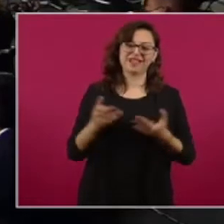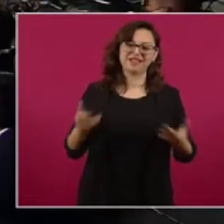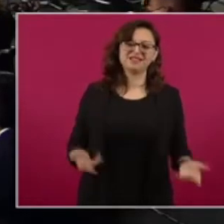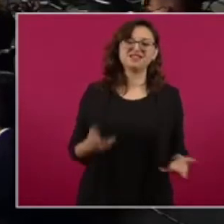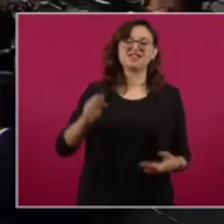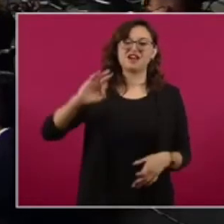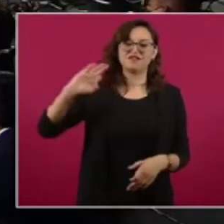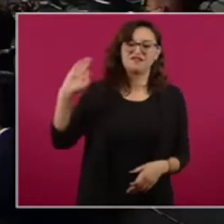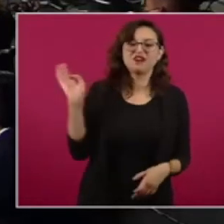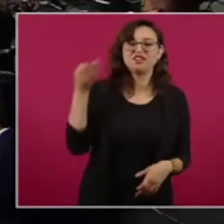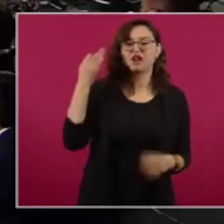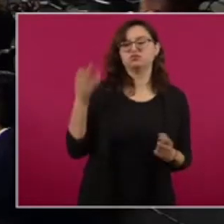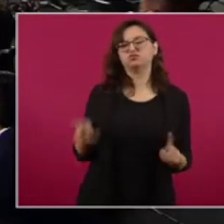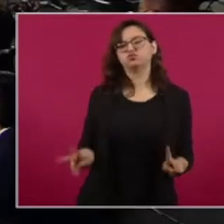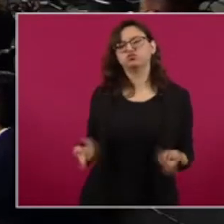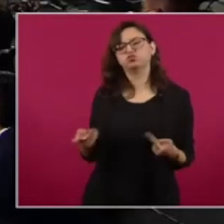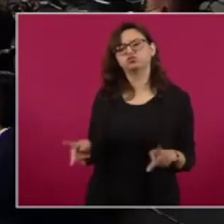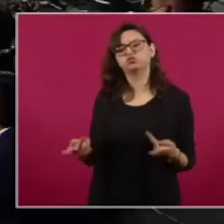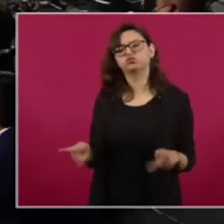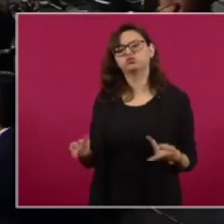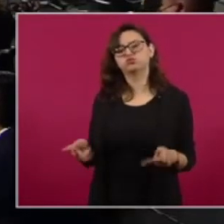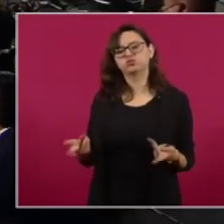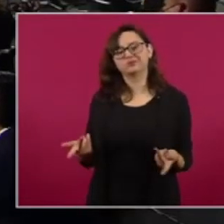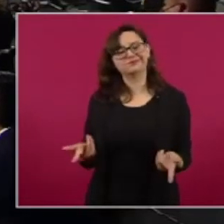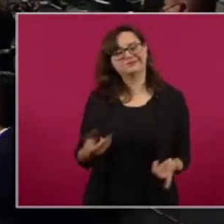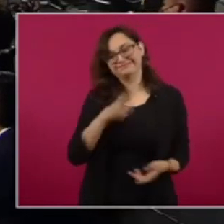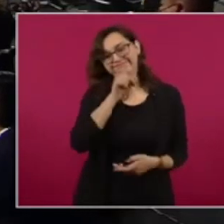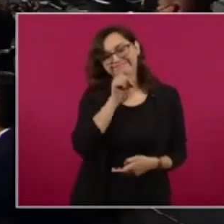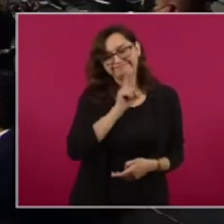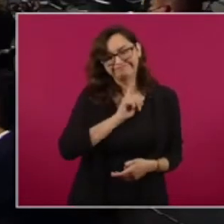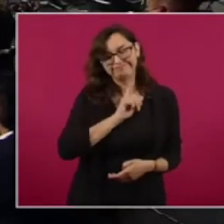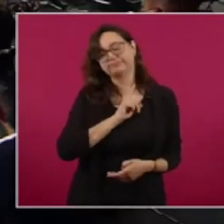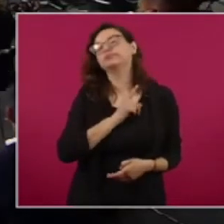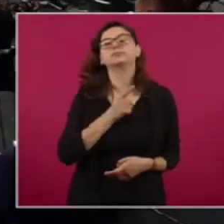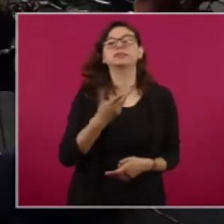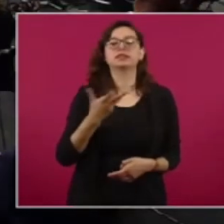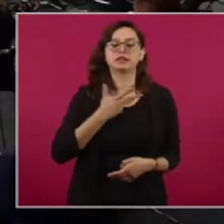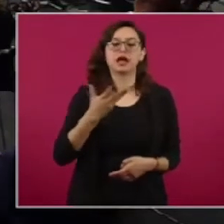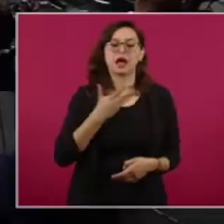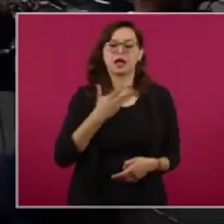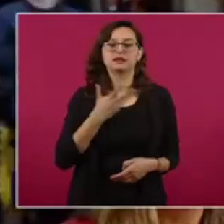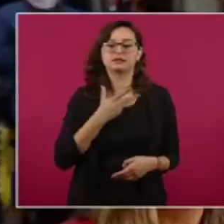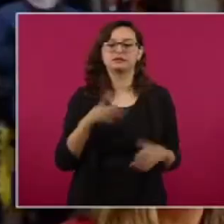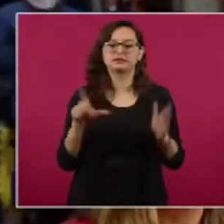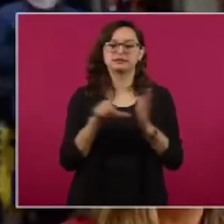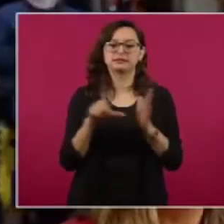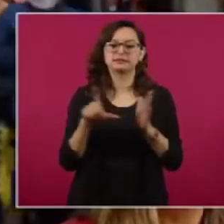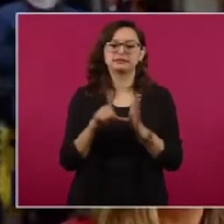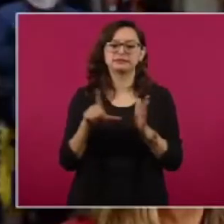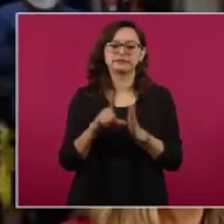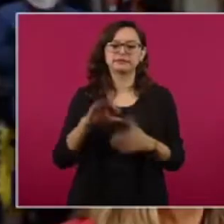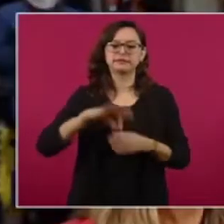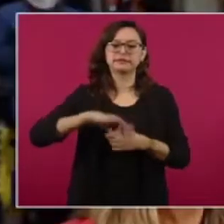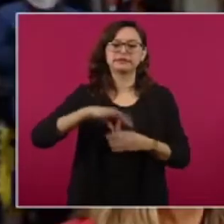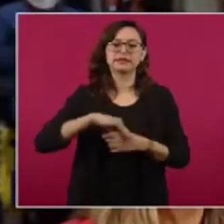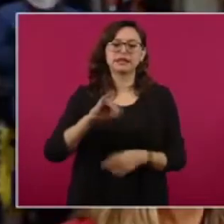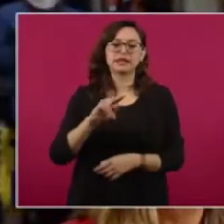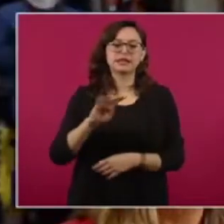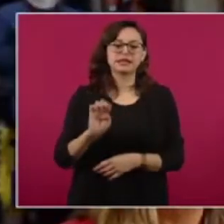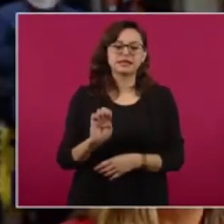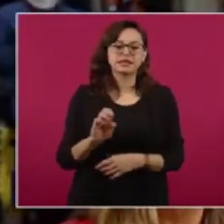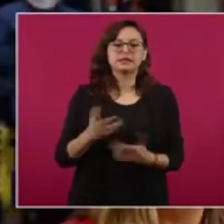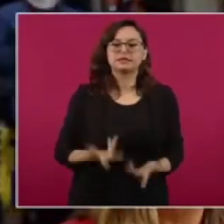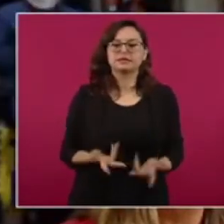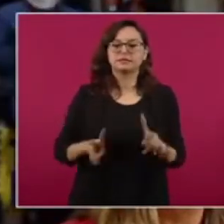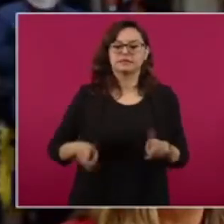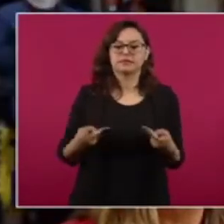con operadores políticos que tienen ahí. Yo tengo aquí hasta la credencial de elector de la persona que le vendió ese terreno y que